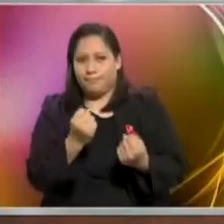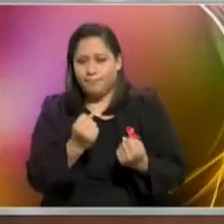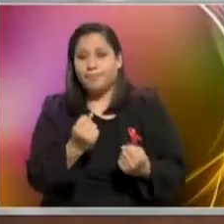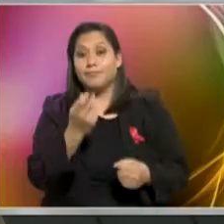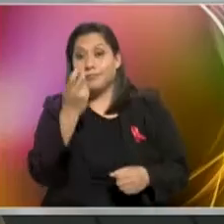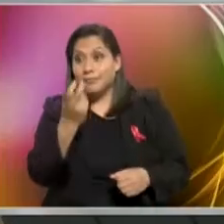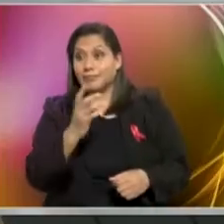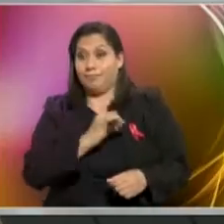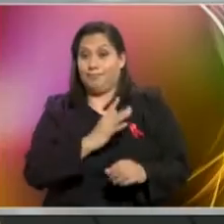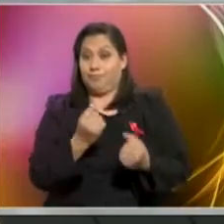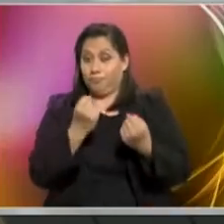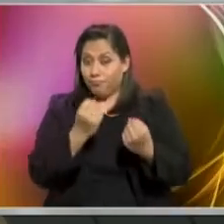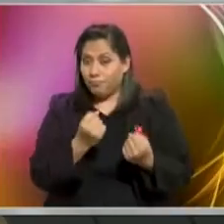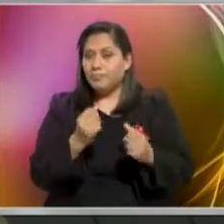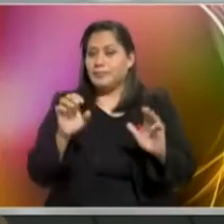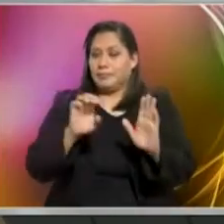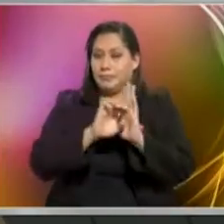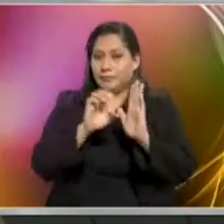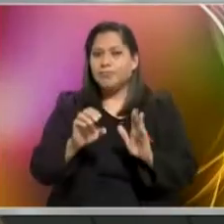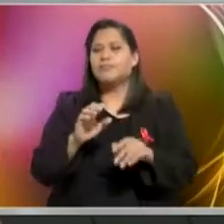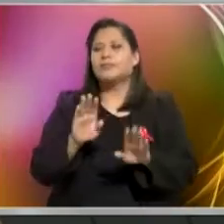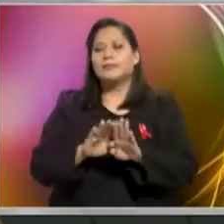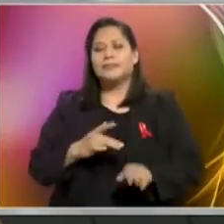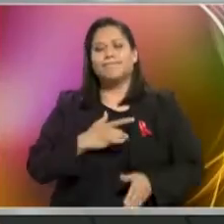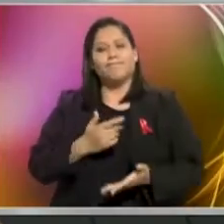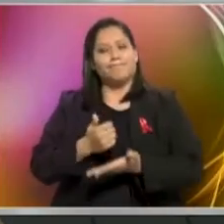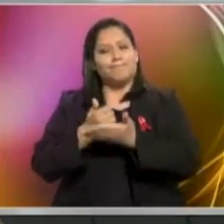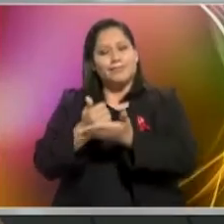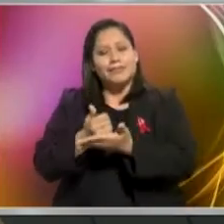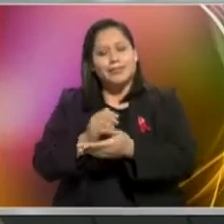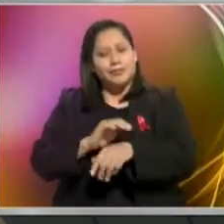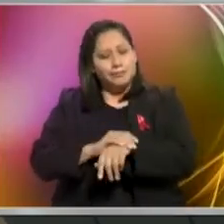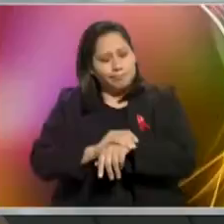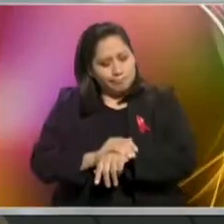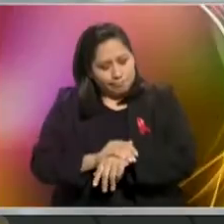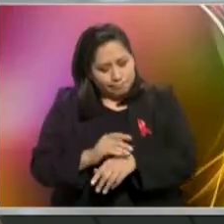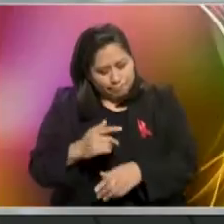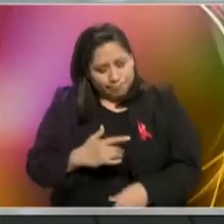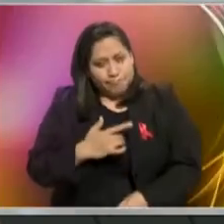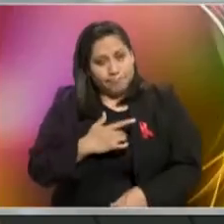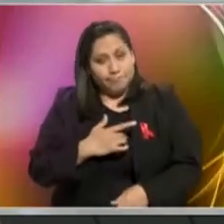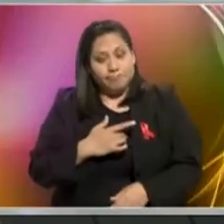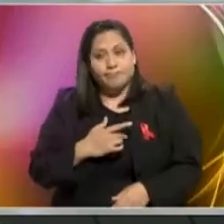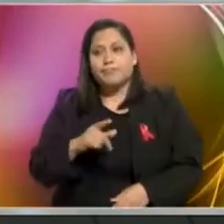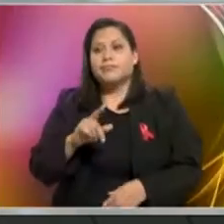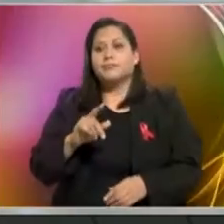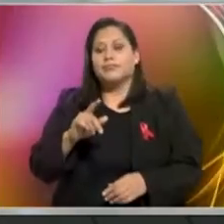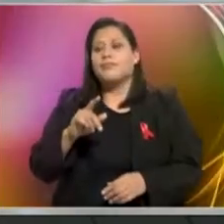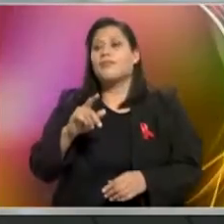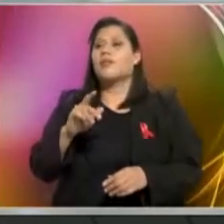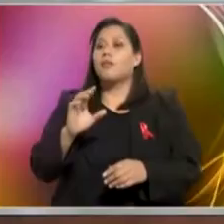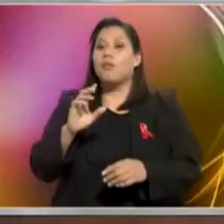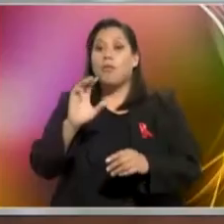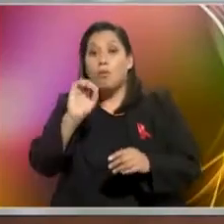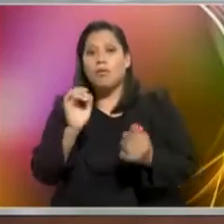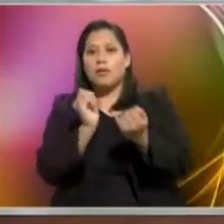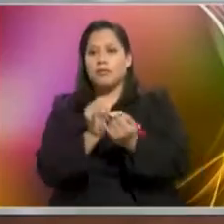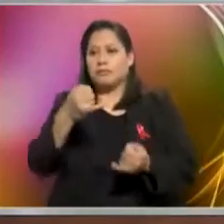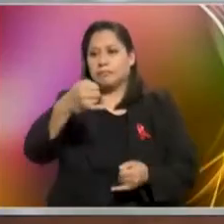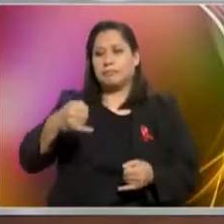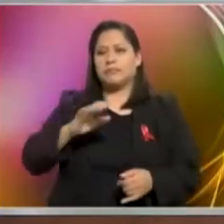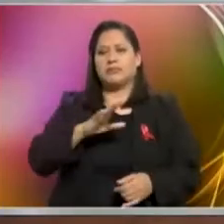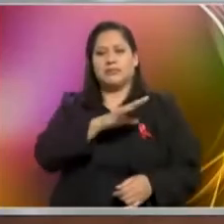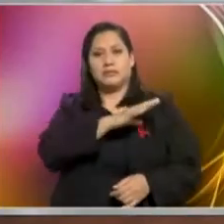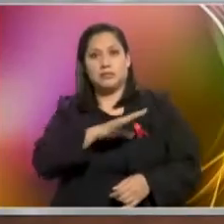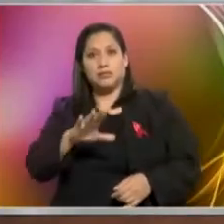y ese pánico saca, bueno, ejemplos de solidaridad enorme y ejemplos también de rechazo y Segregación. de